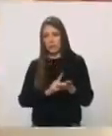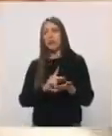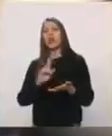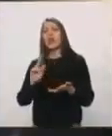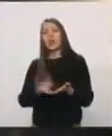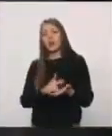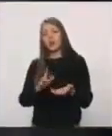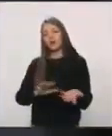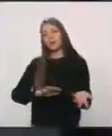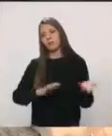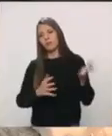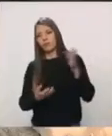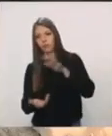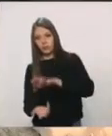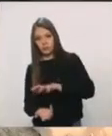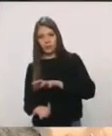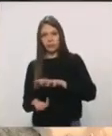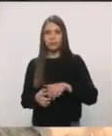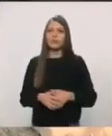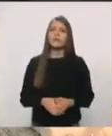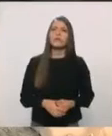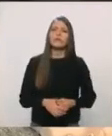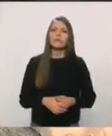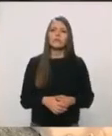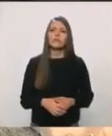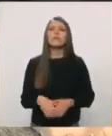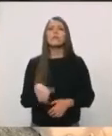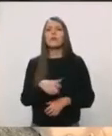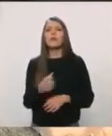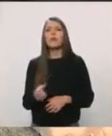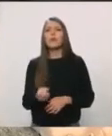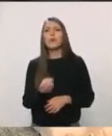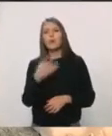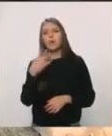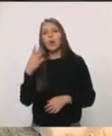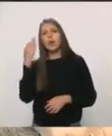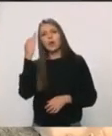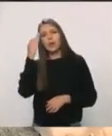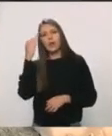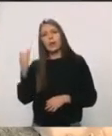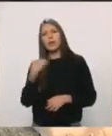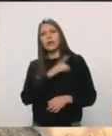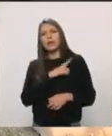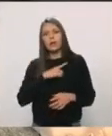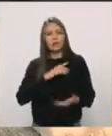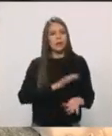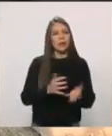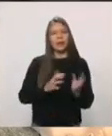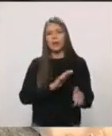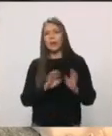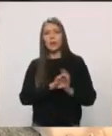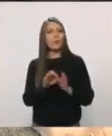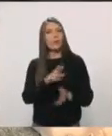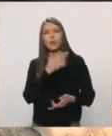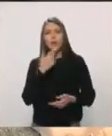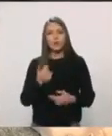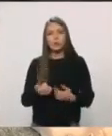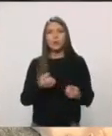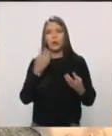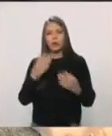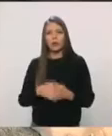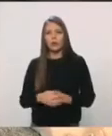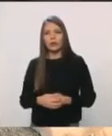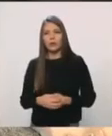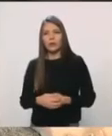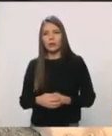cambiar. ¿Cuánto tiempo tendríamos que gastar en esta maniobra para cambiar a una siguiente si esto no funciona? Esto es hasta que el